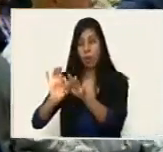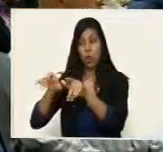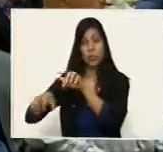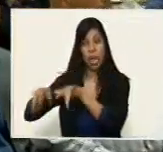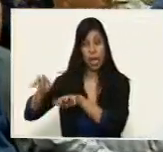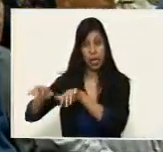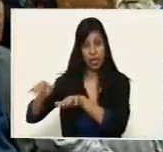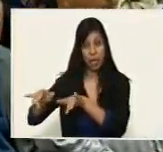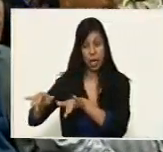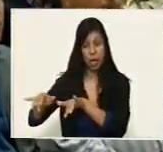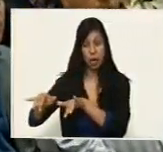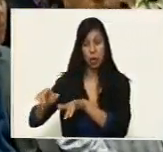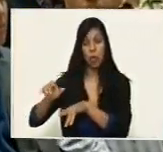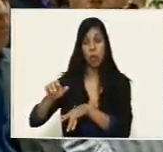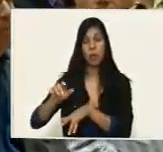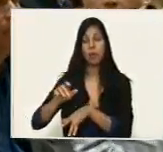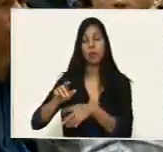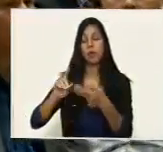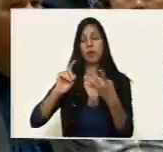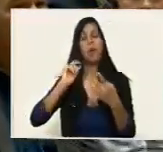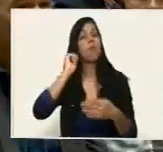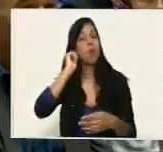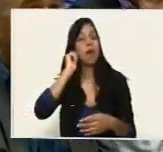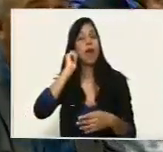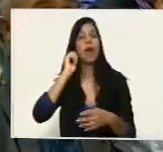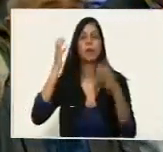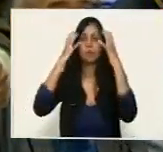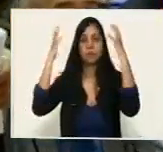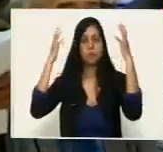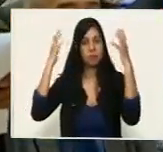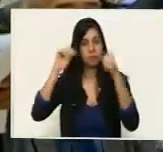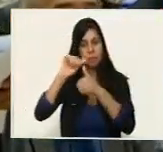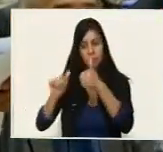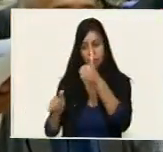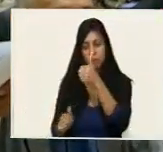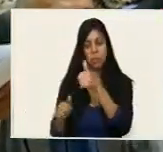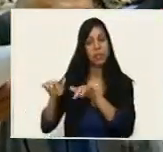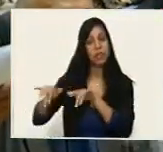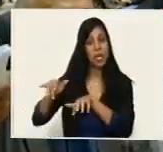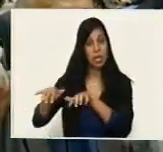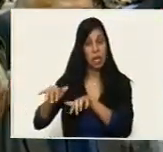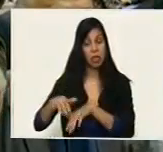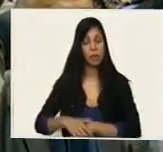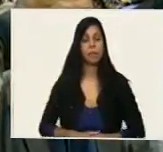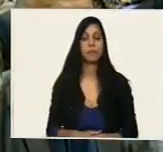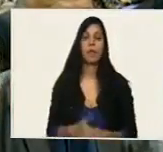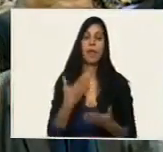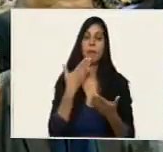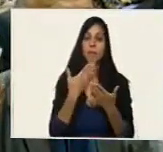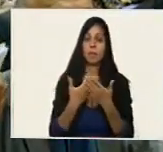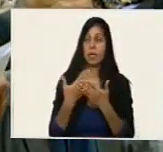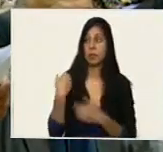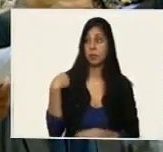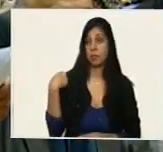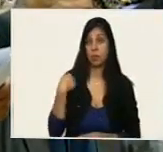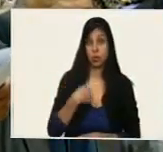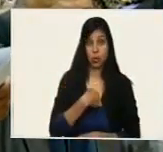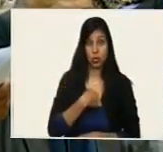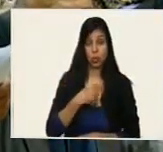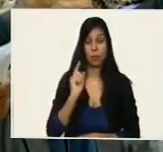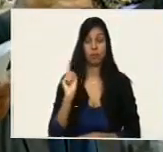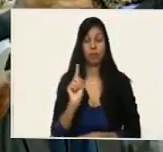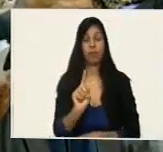secretario Fidel y la compañera secretaria Caroli. Pido el derecho de palabra para